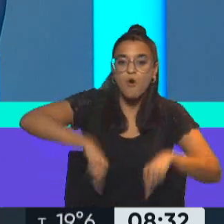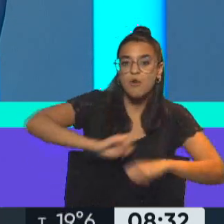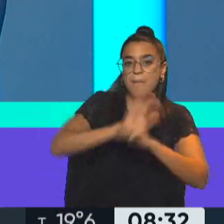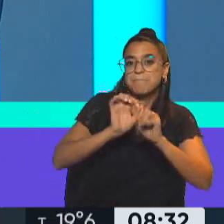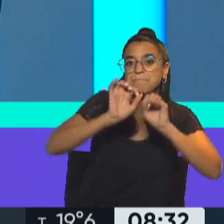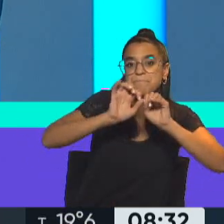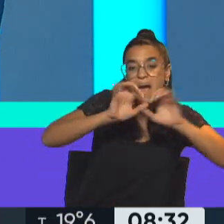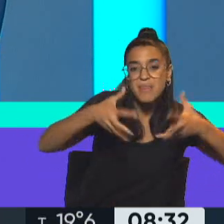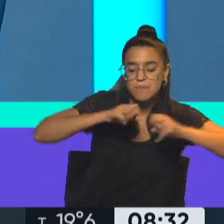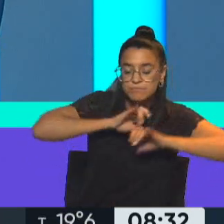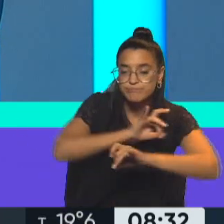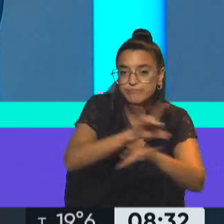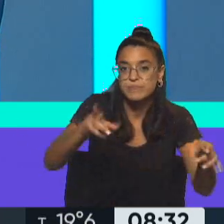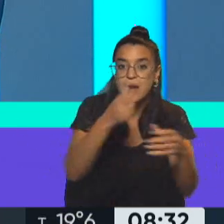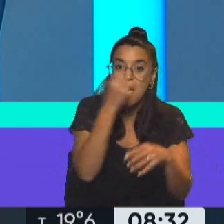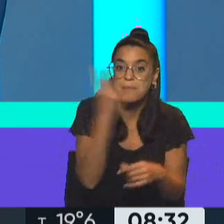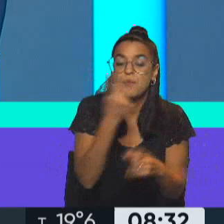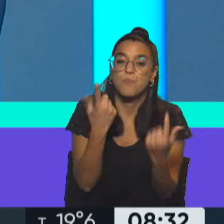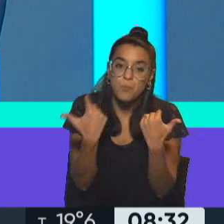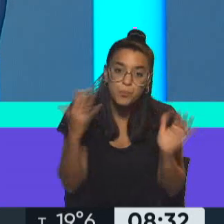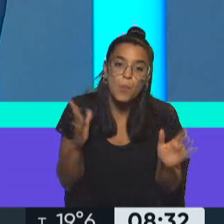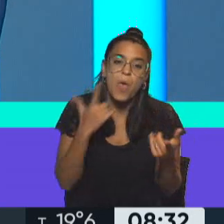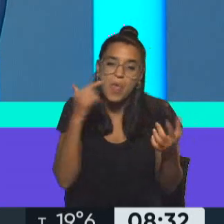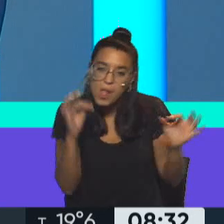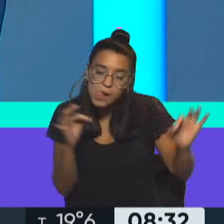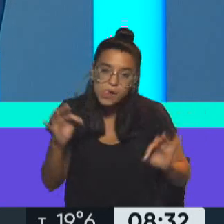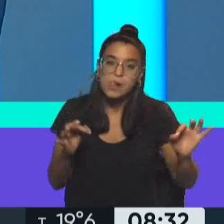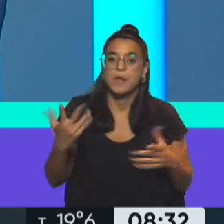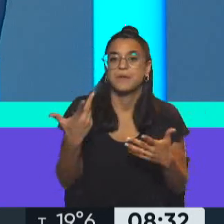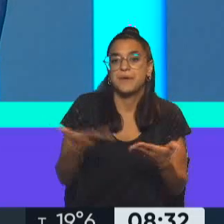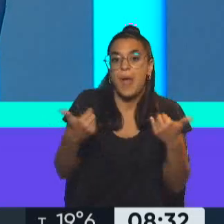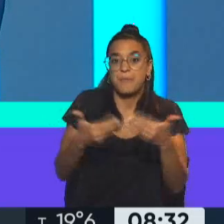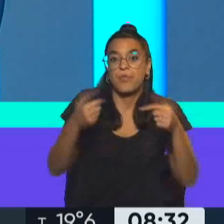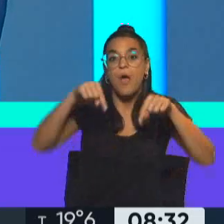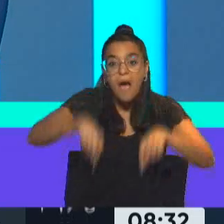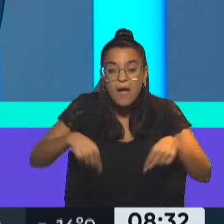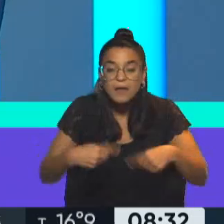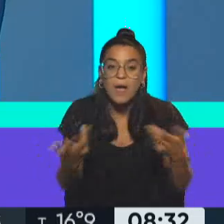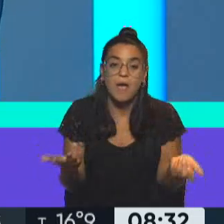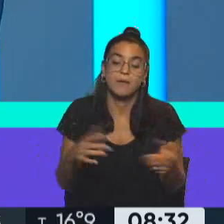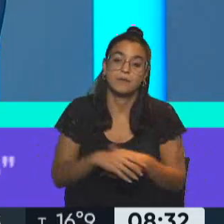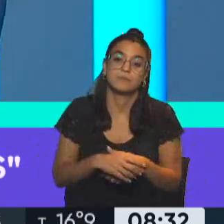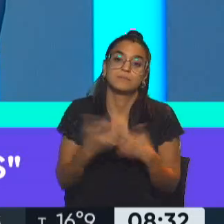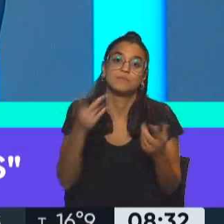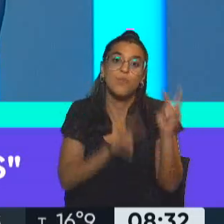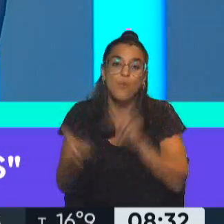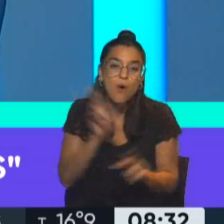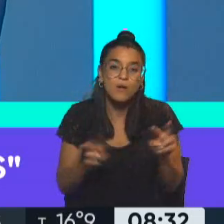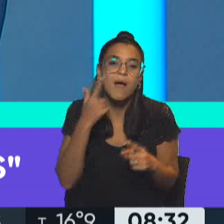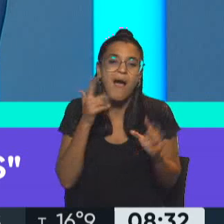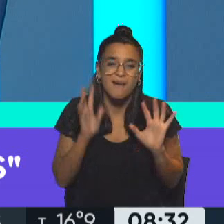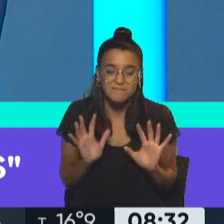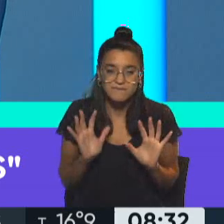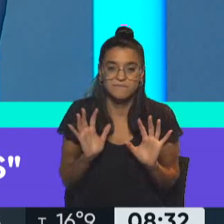propaga tan rápidamente vos podés ir midiendo la eficacia más rápido acá lo que se busca es ver